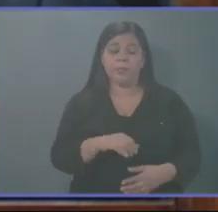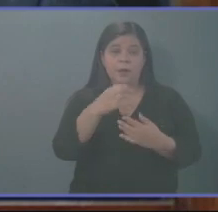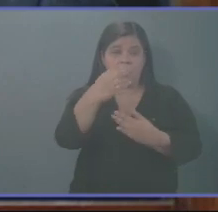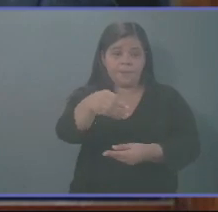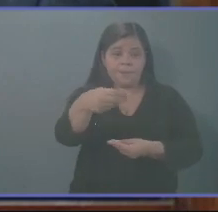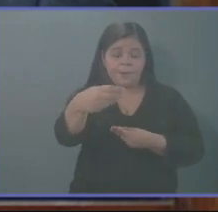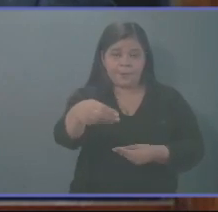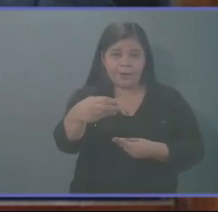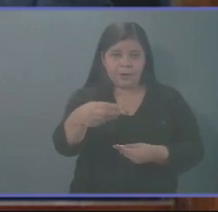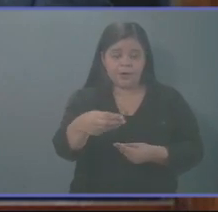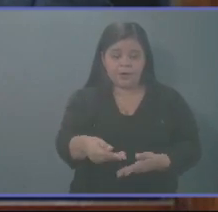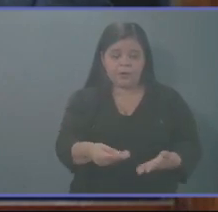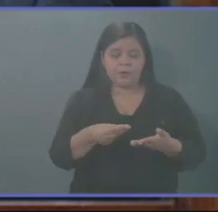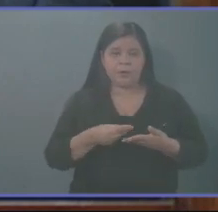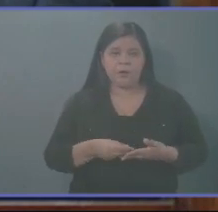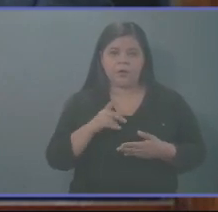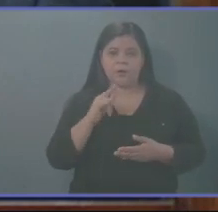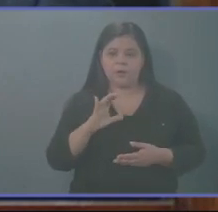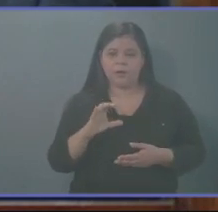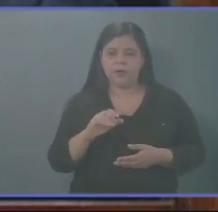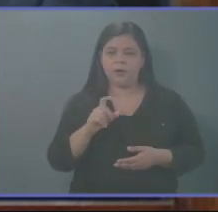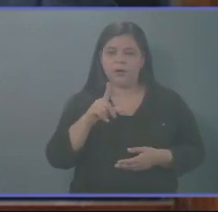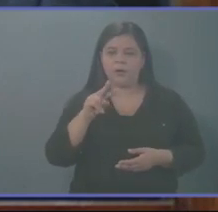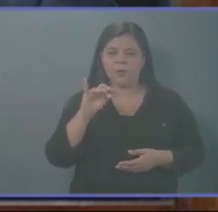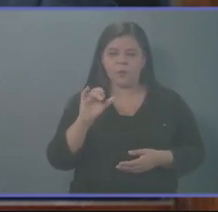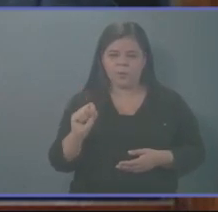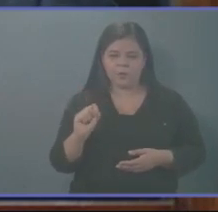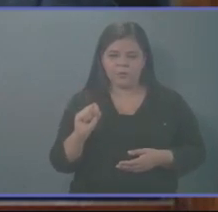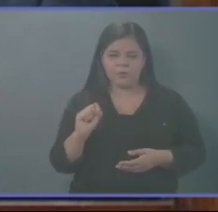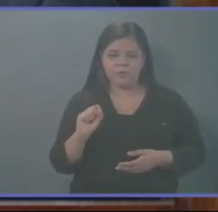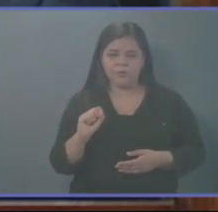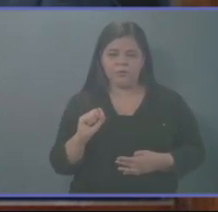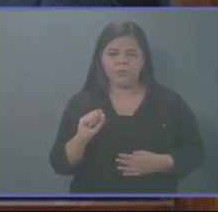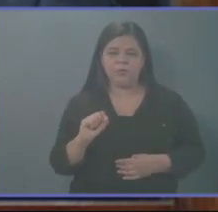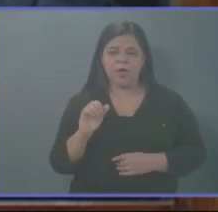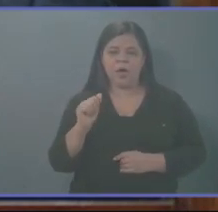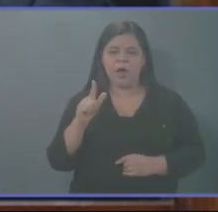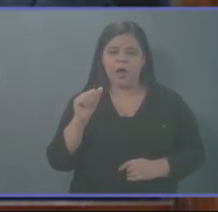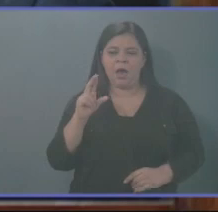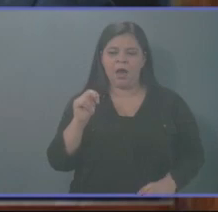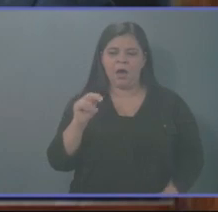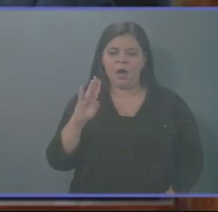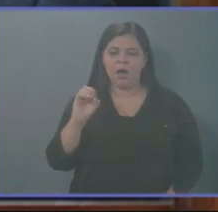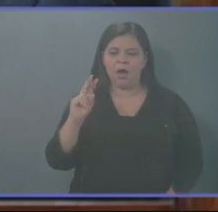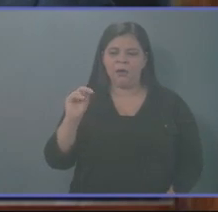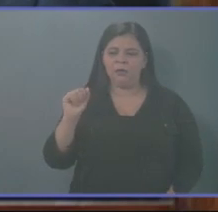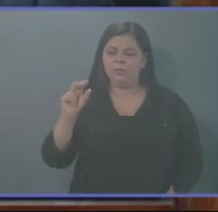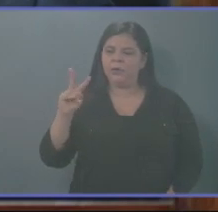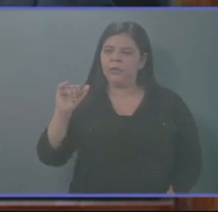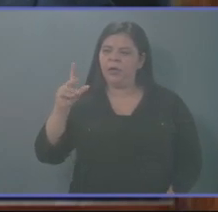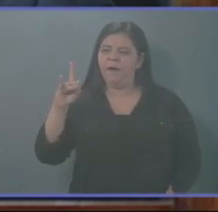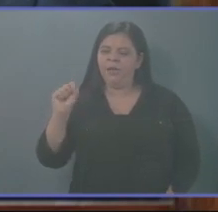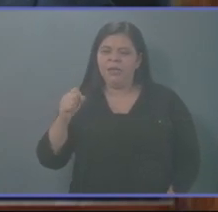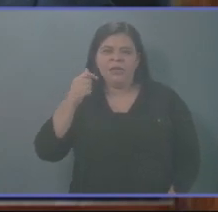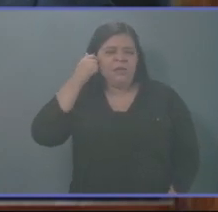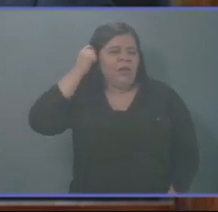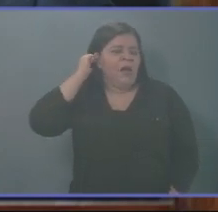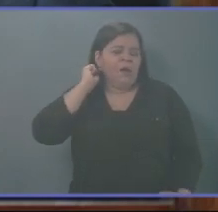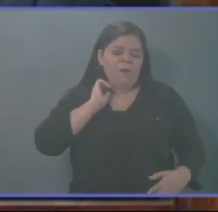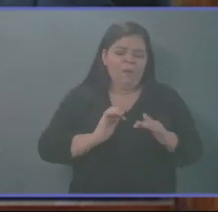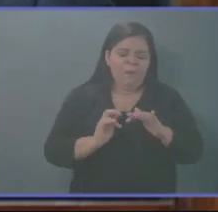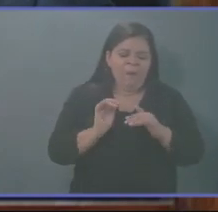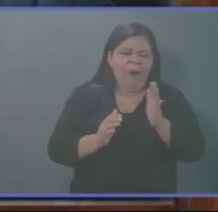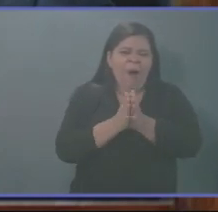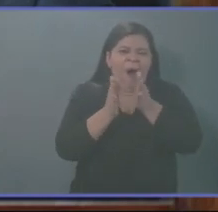Certificación extendida por el licenciado Luis Alán Benavides Monterrosa, secretario general del Tribunal